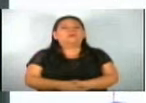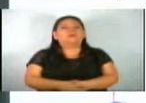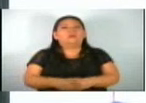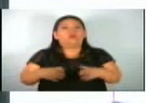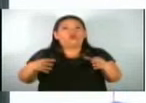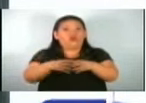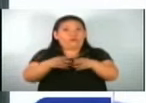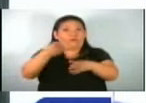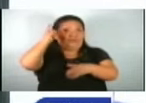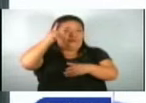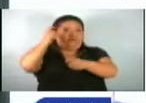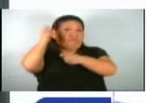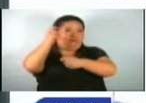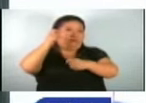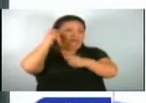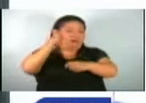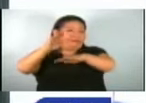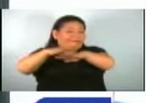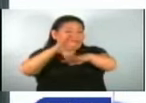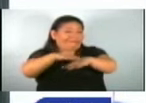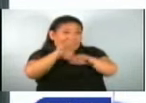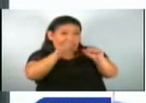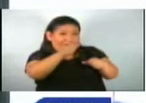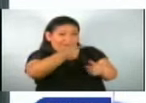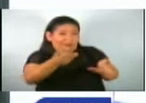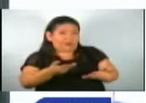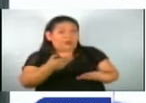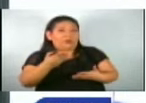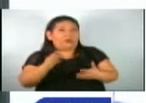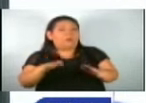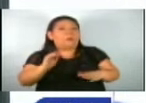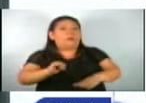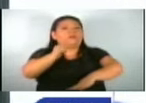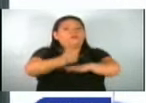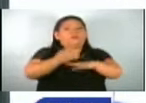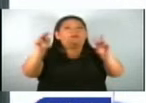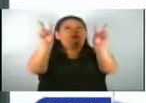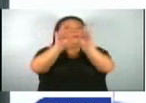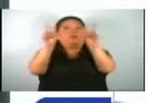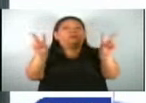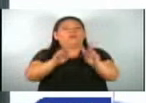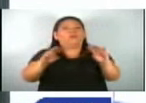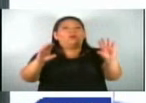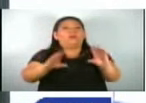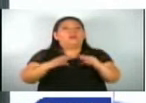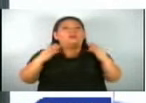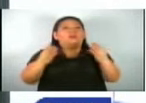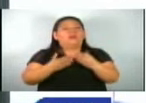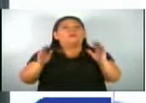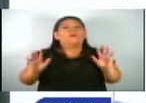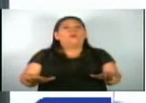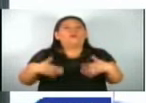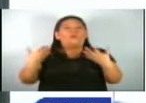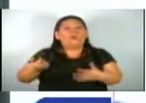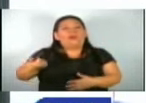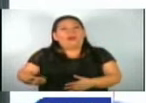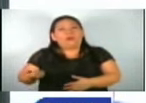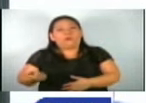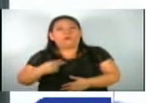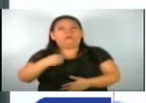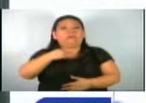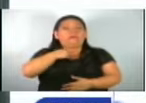Sindicatos de maestros hacen un llamado a las autoridades a que se implementen clases virtuales, esto debido al riesgo que corre la comunidad educativa ante